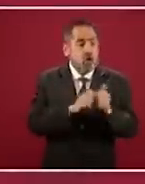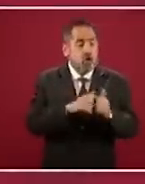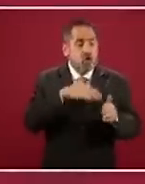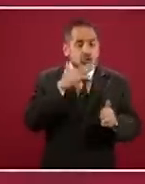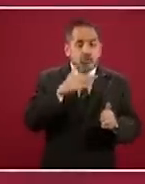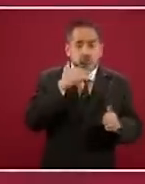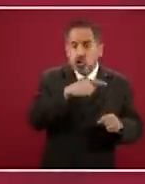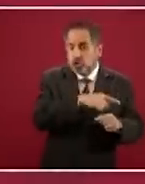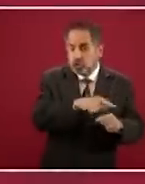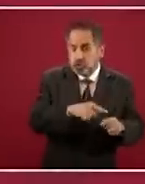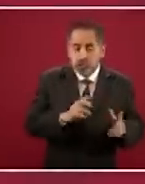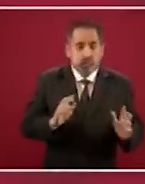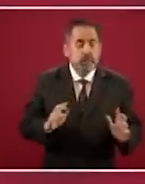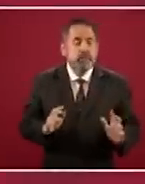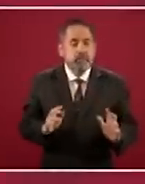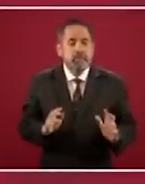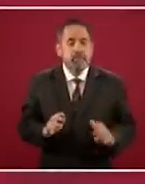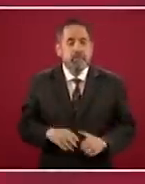corrupción